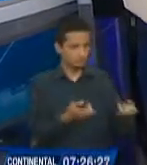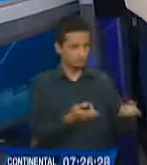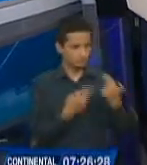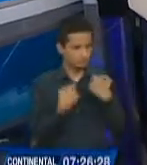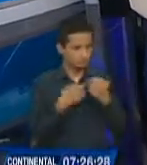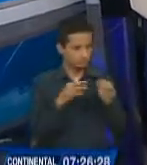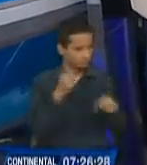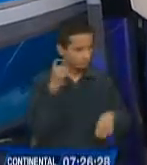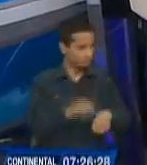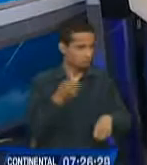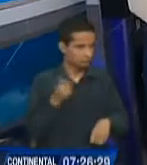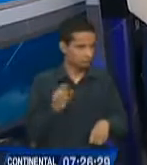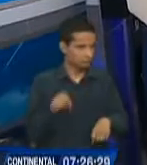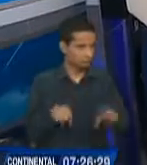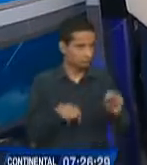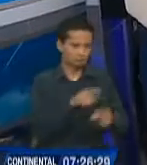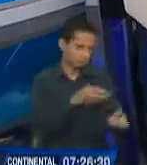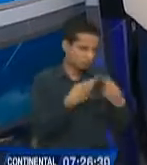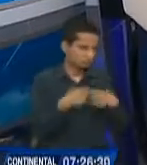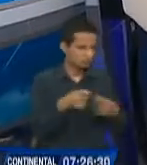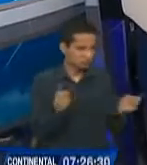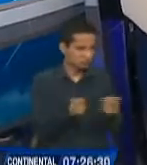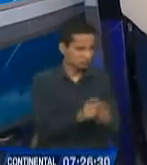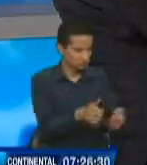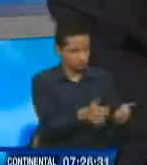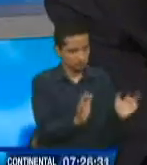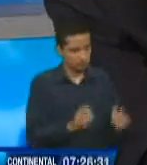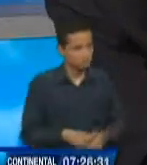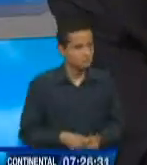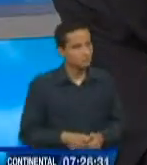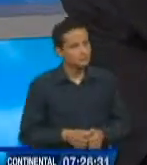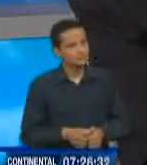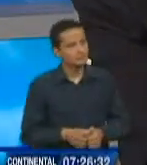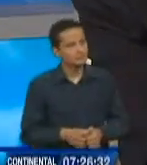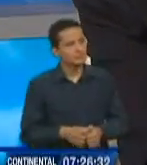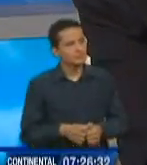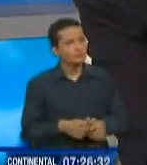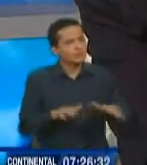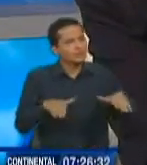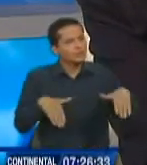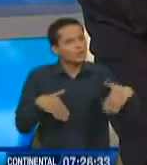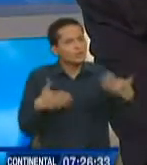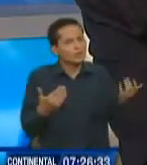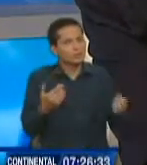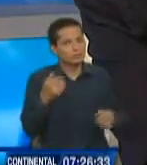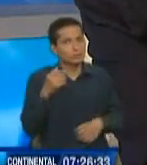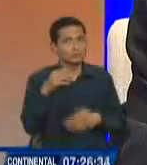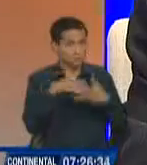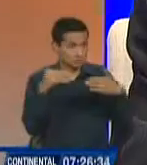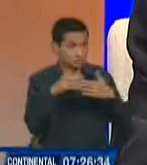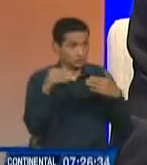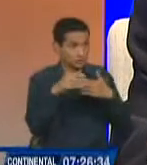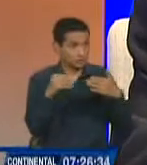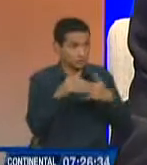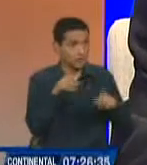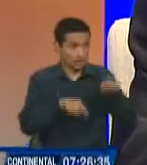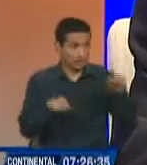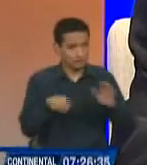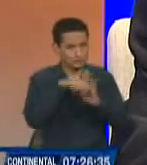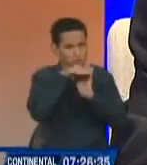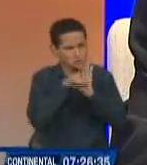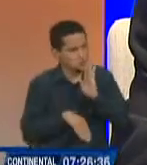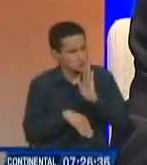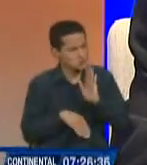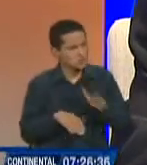concreta y bueno, usted da respuestas concretas y cortas. ¿Cómo neutralizar la apreciación del dólar? Esa es una de